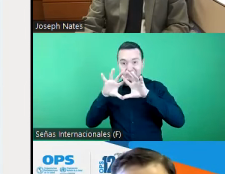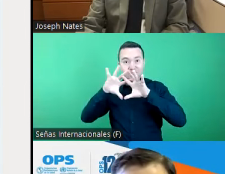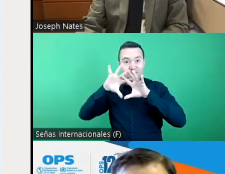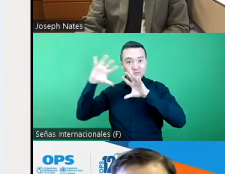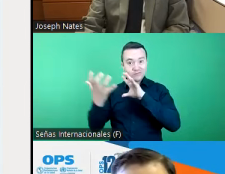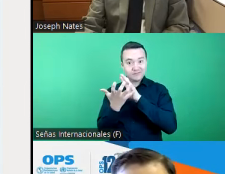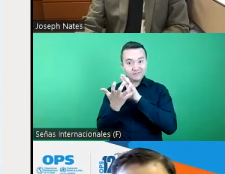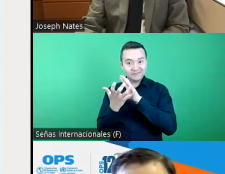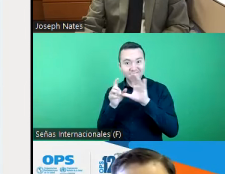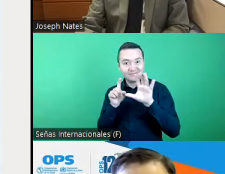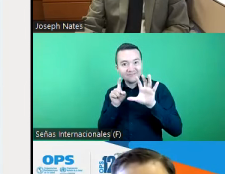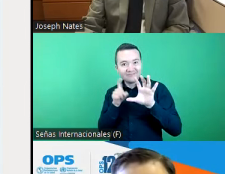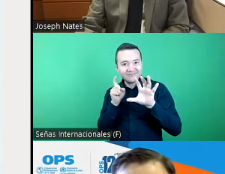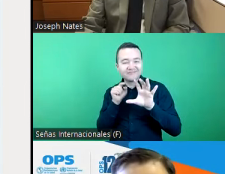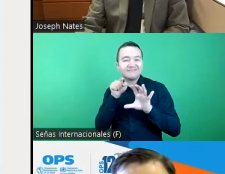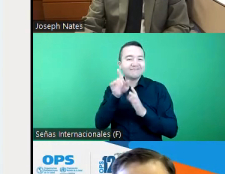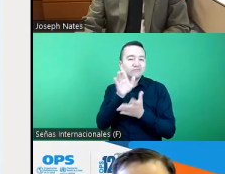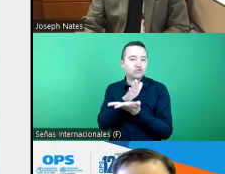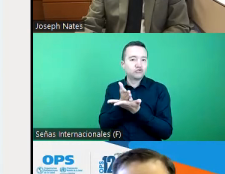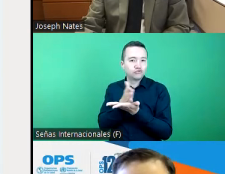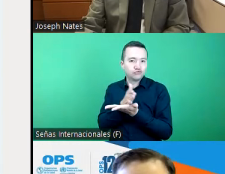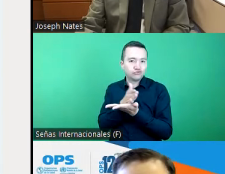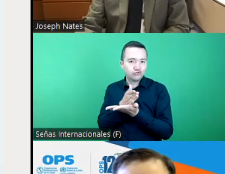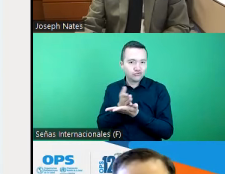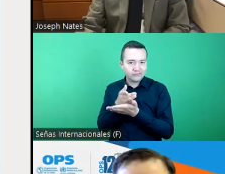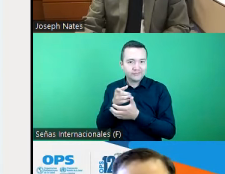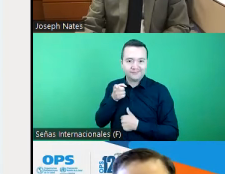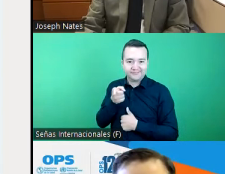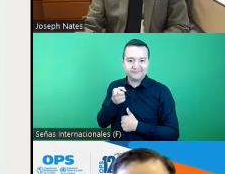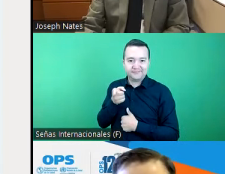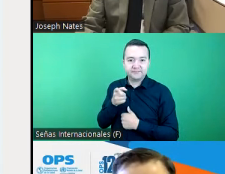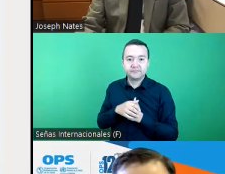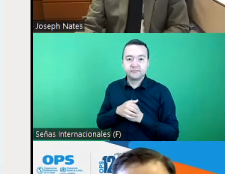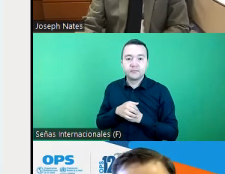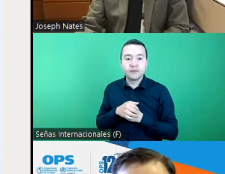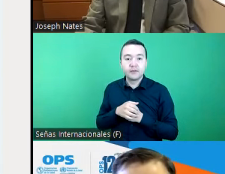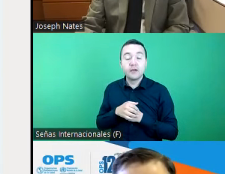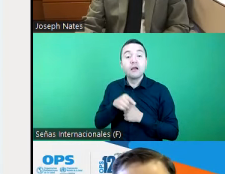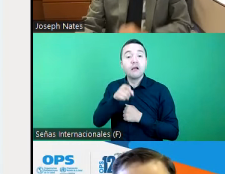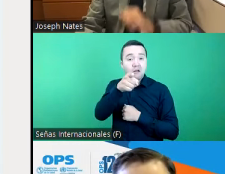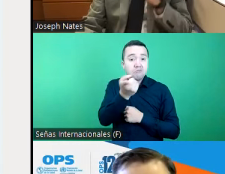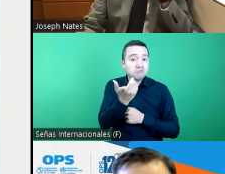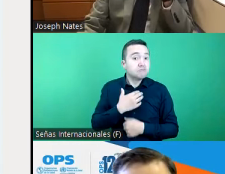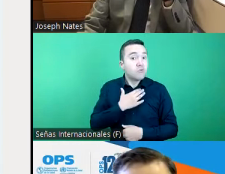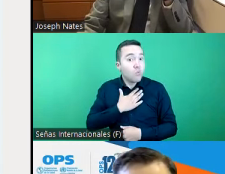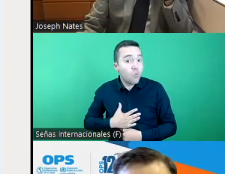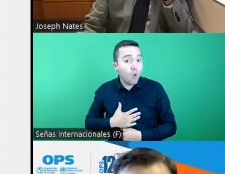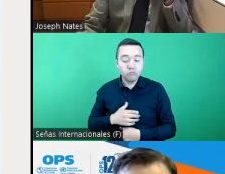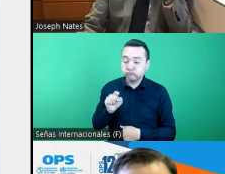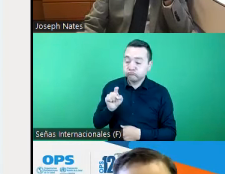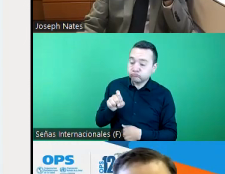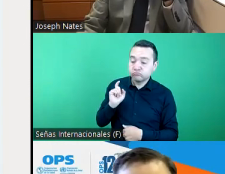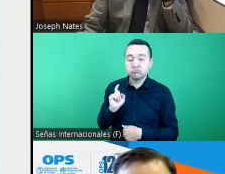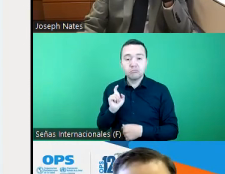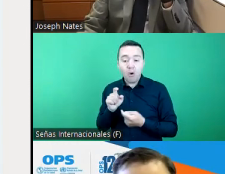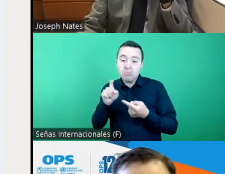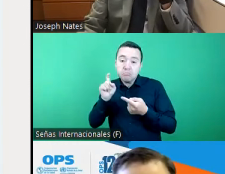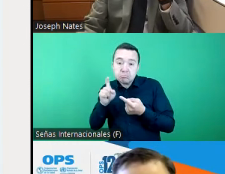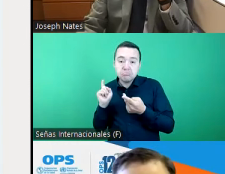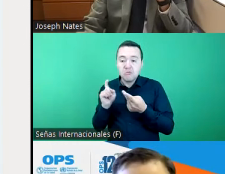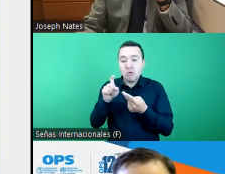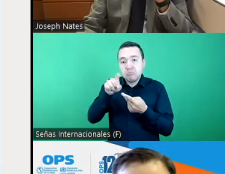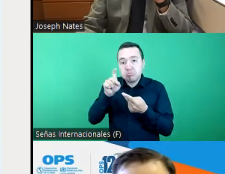abajo de la presentación. ¿Qué idioma desean escuchar la